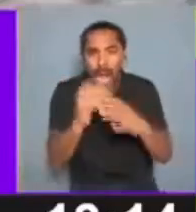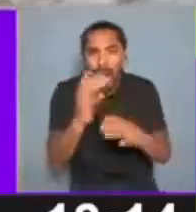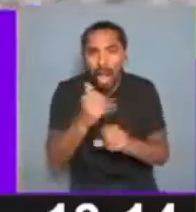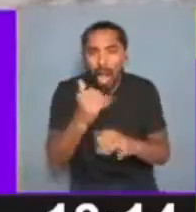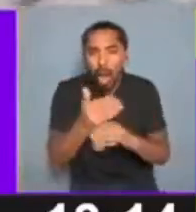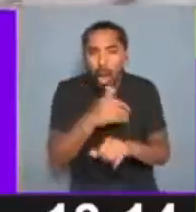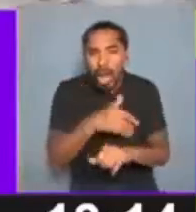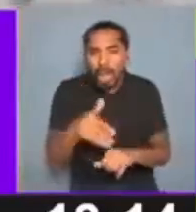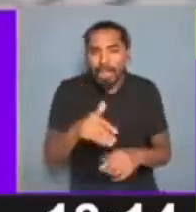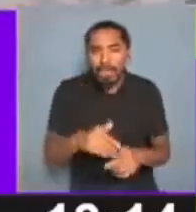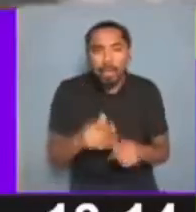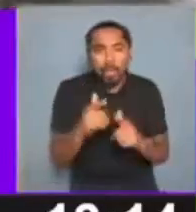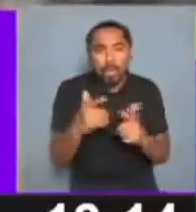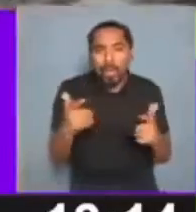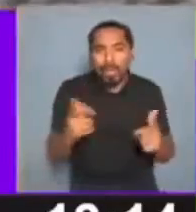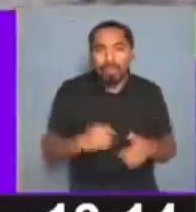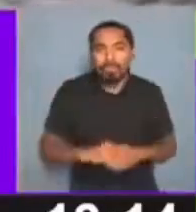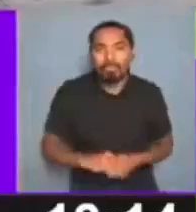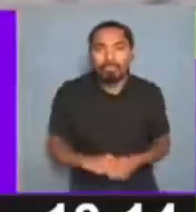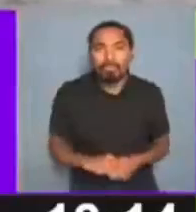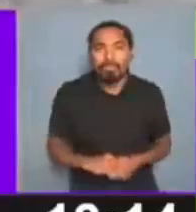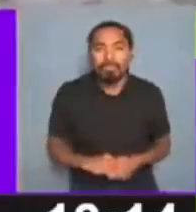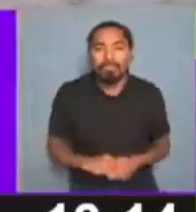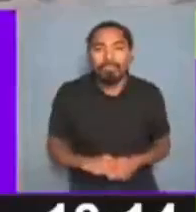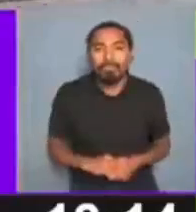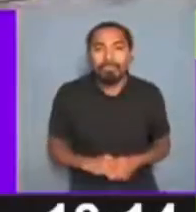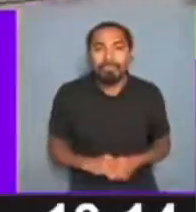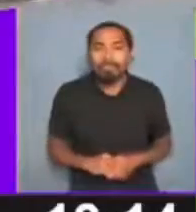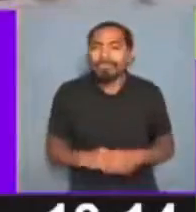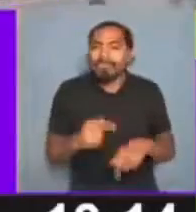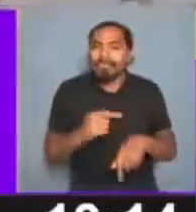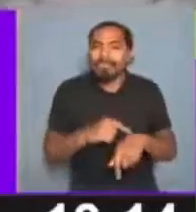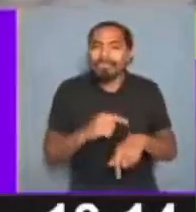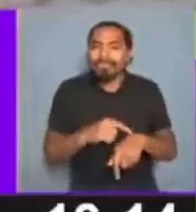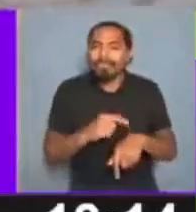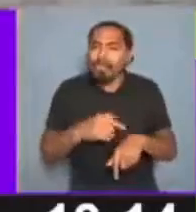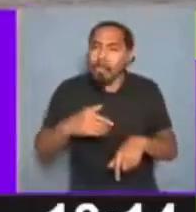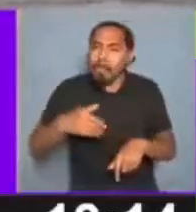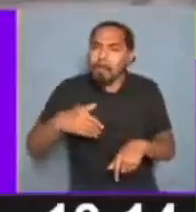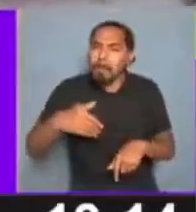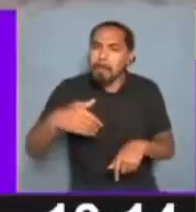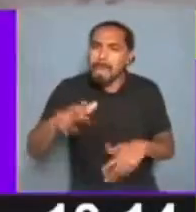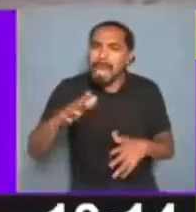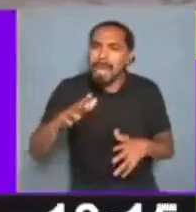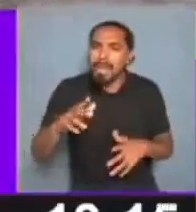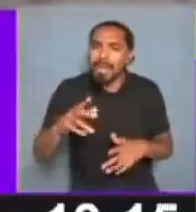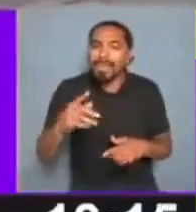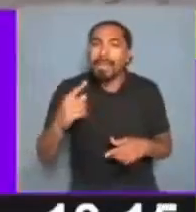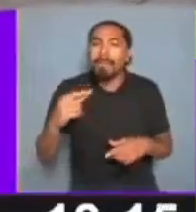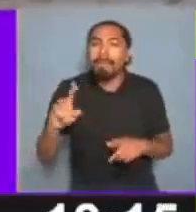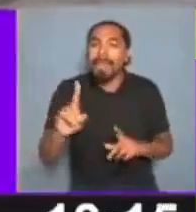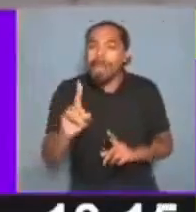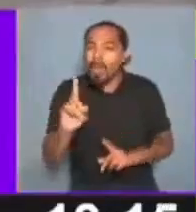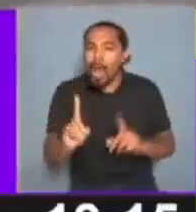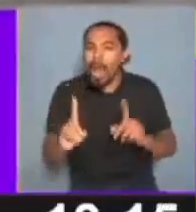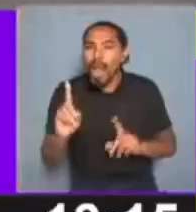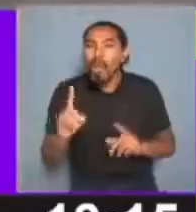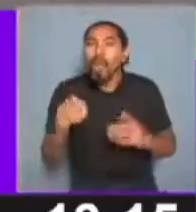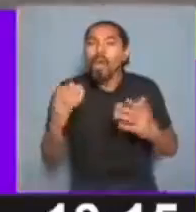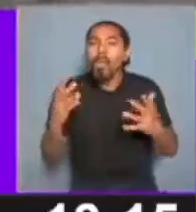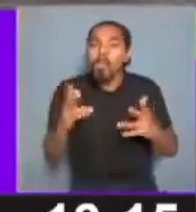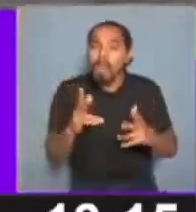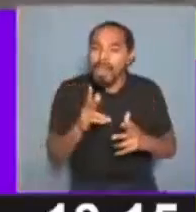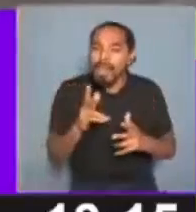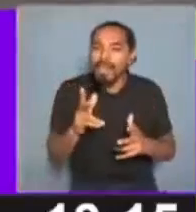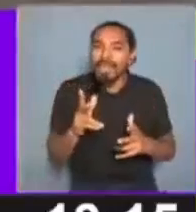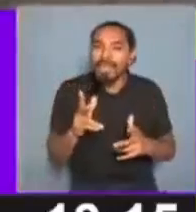colectivos hasta quizás unas horas más adelante, y quizás, según un rumor, puede ser que llegue esta medida